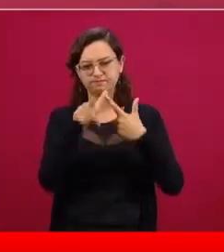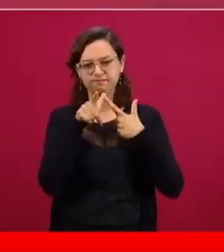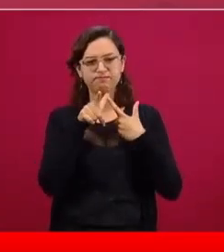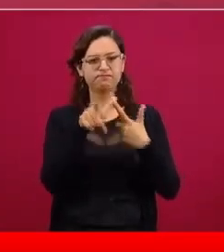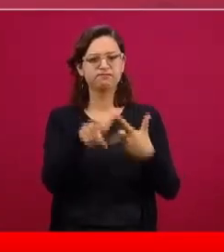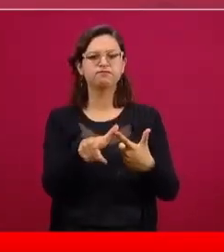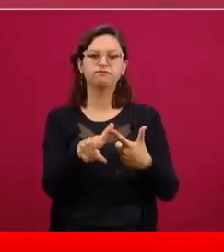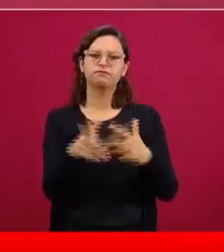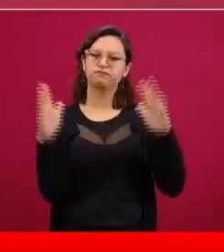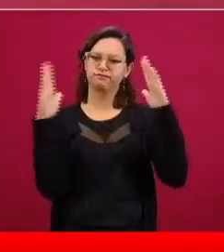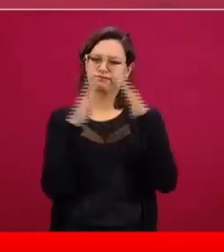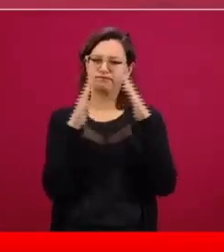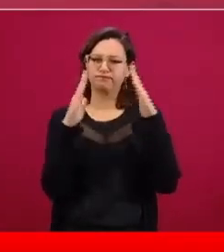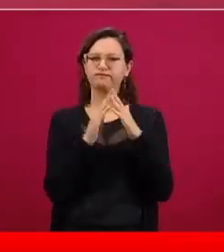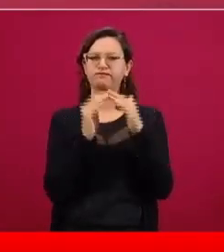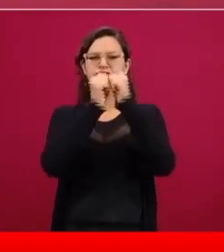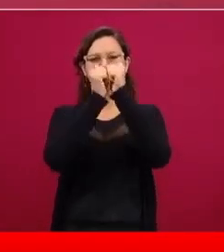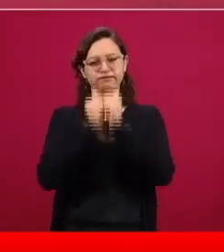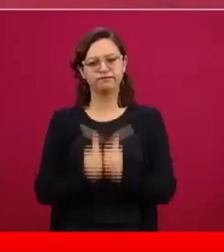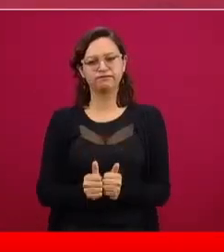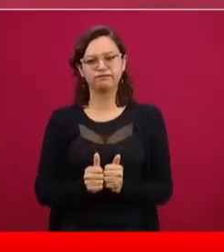no saliendo de sus casas,